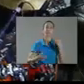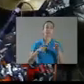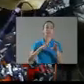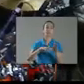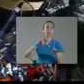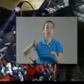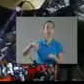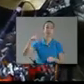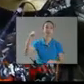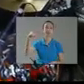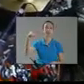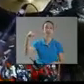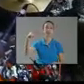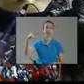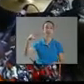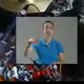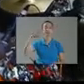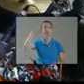gozaré Jehová,